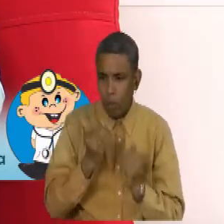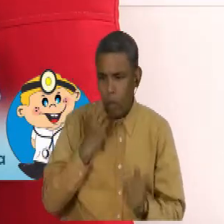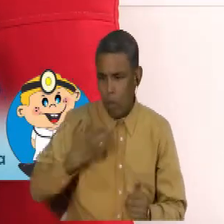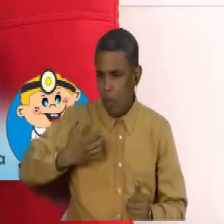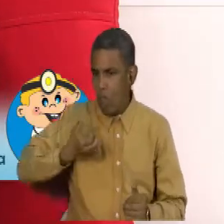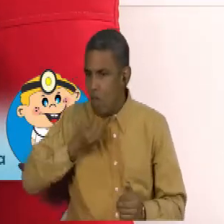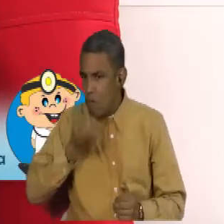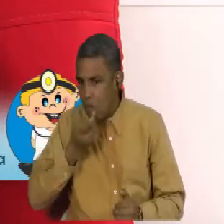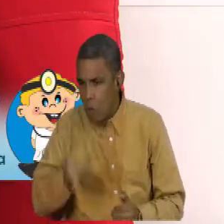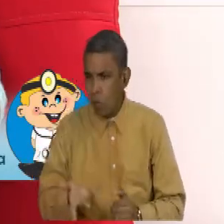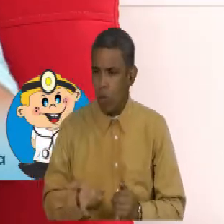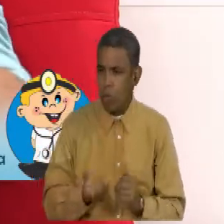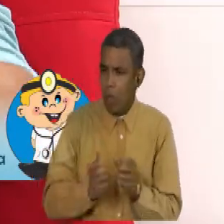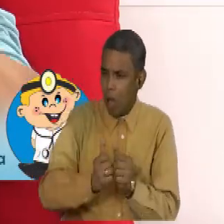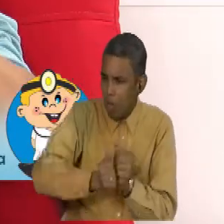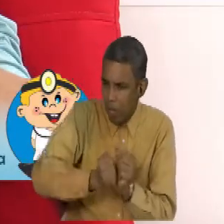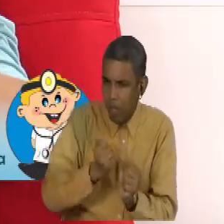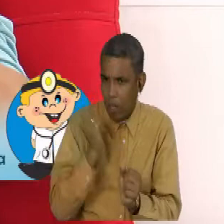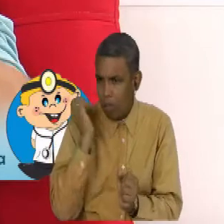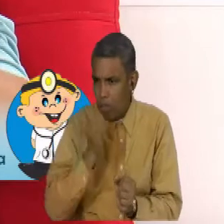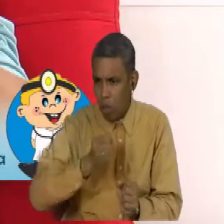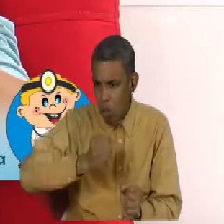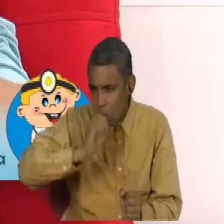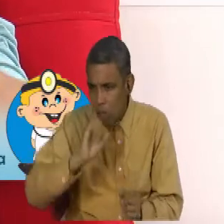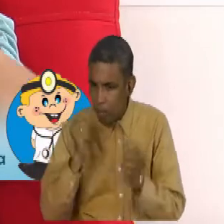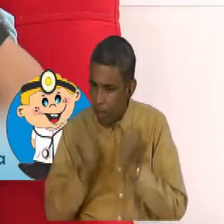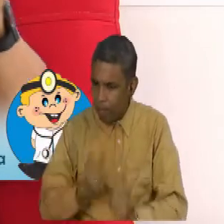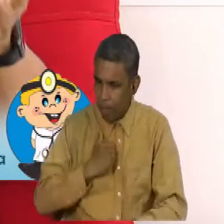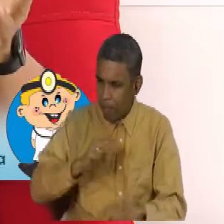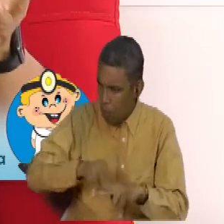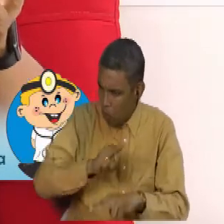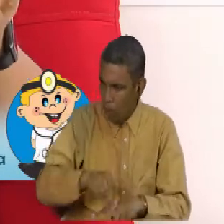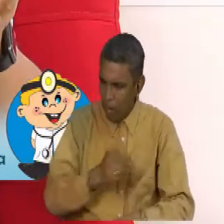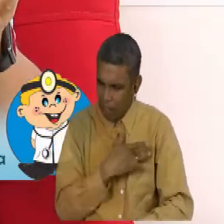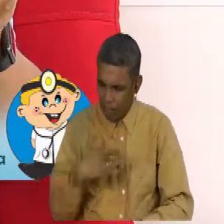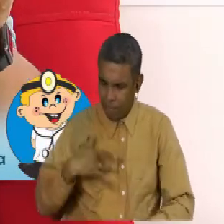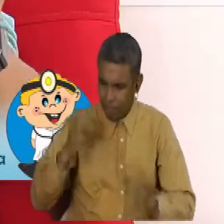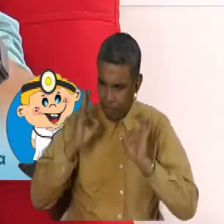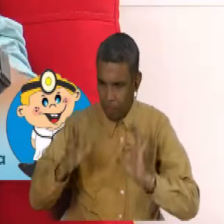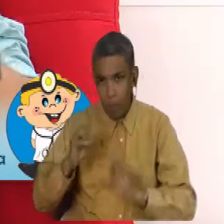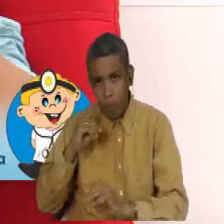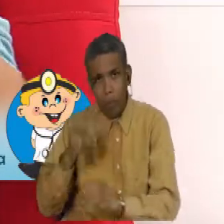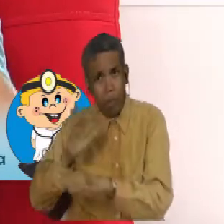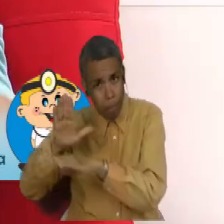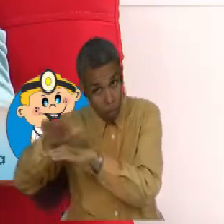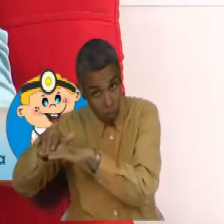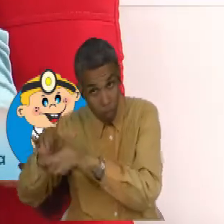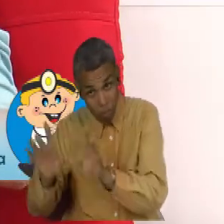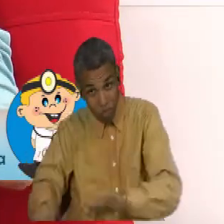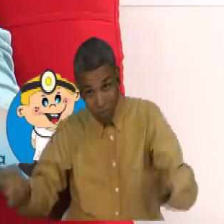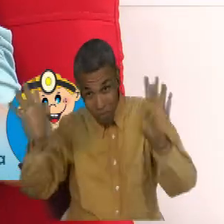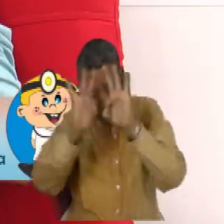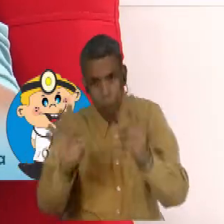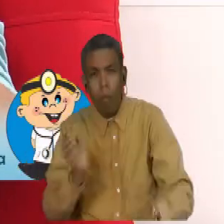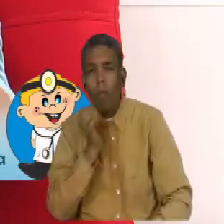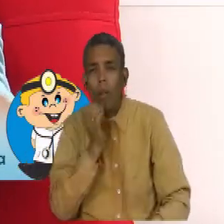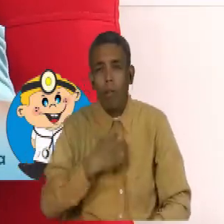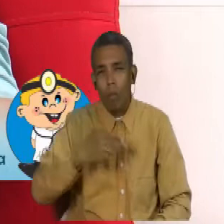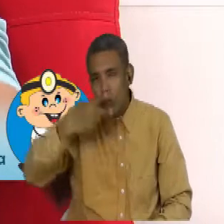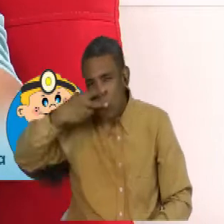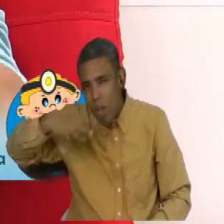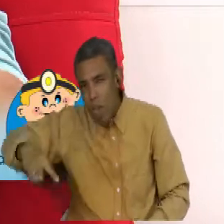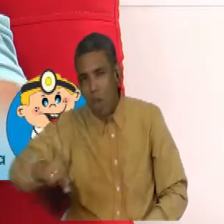no solamente va a tener problemas físicos, sino también ya problemas de psicológicos, problemas